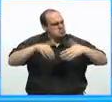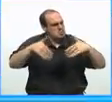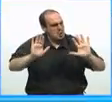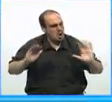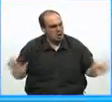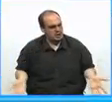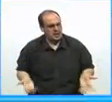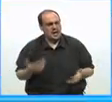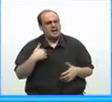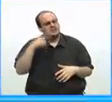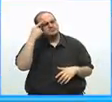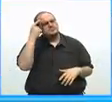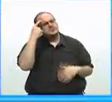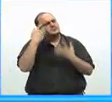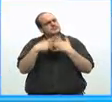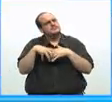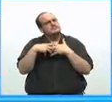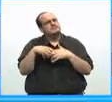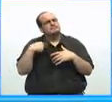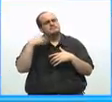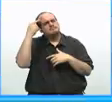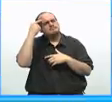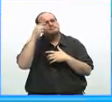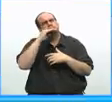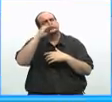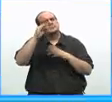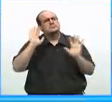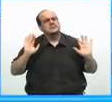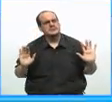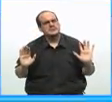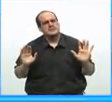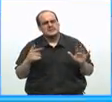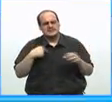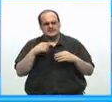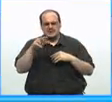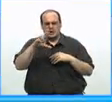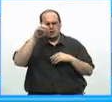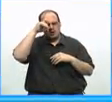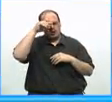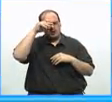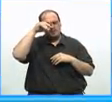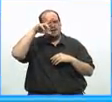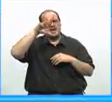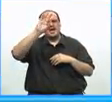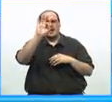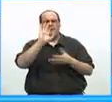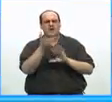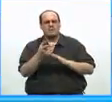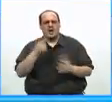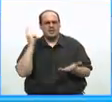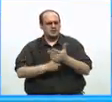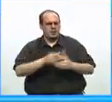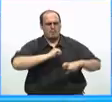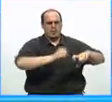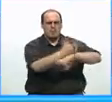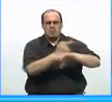ocurría pensar y reflexionar en voz alta que me da la sensación que Romero es decisivo Pero hay momentos del partido en los cuales él